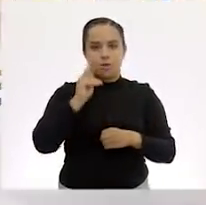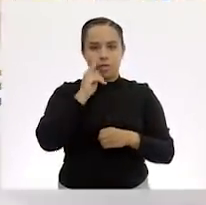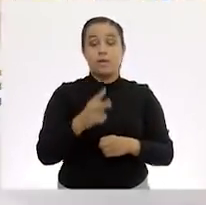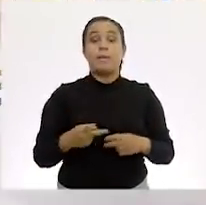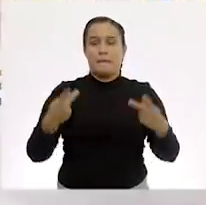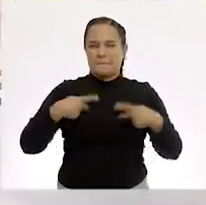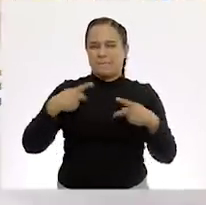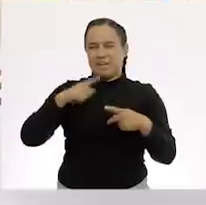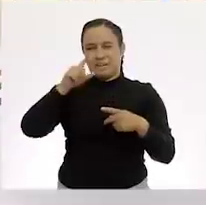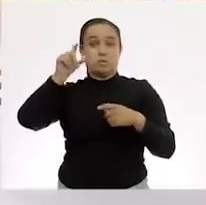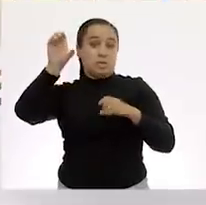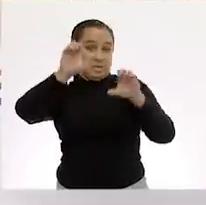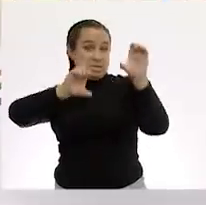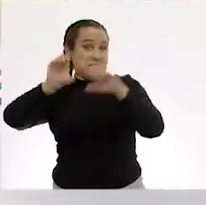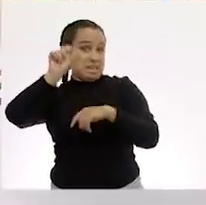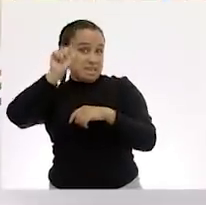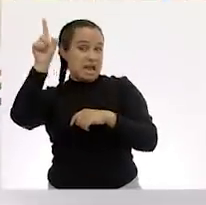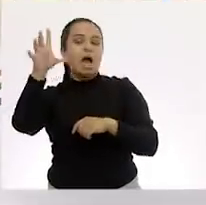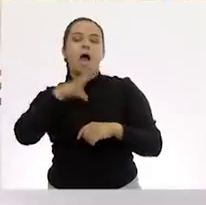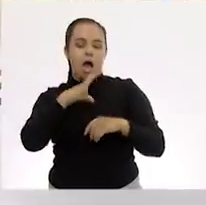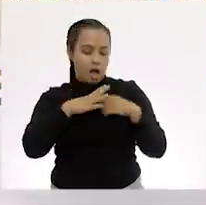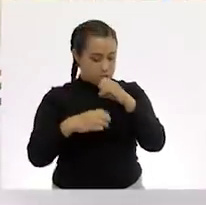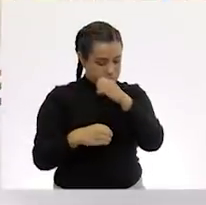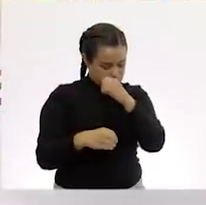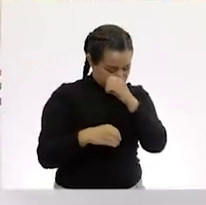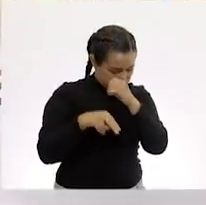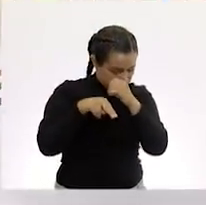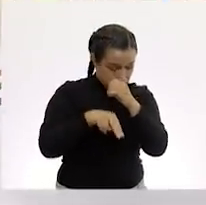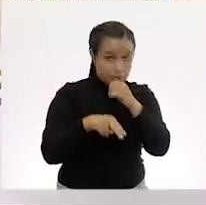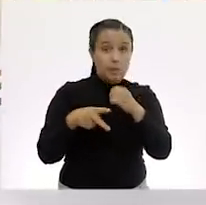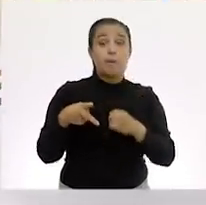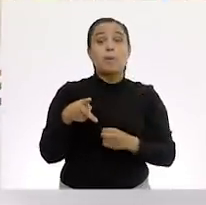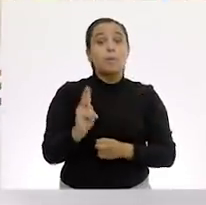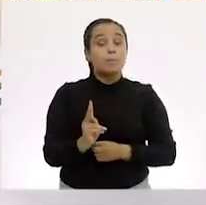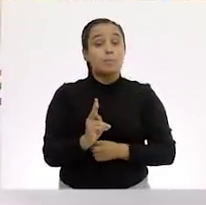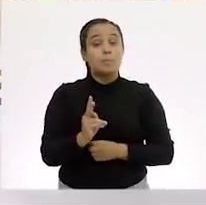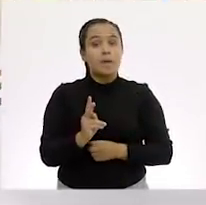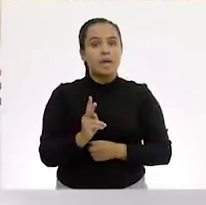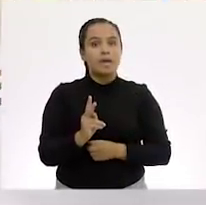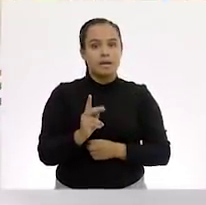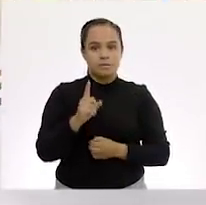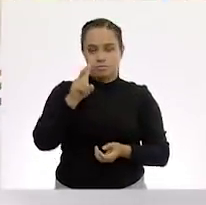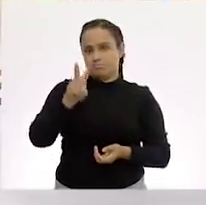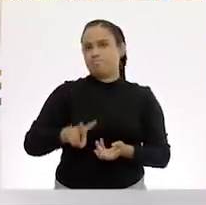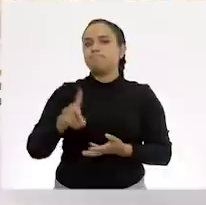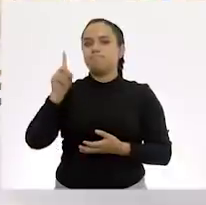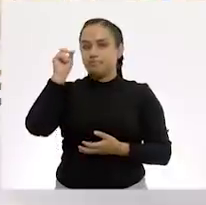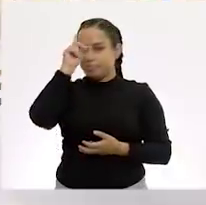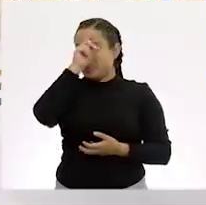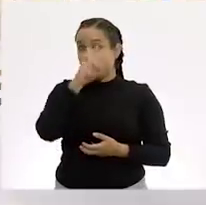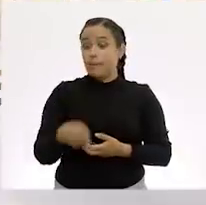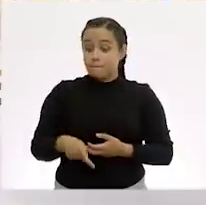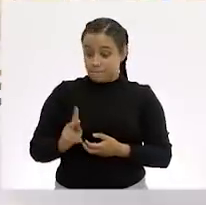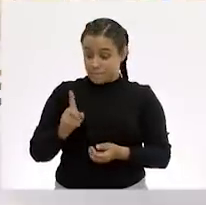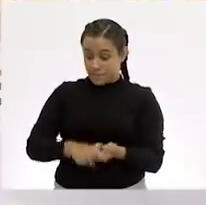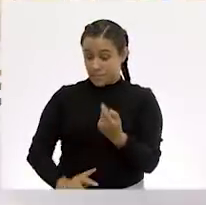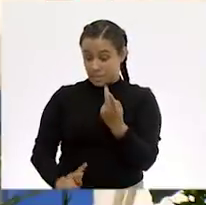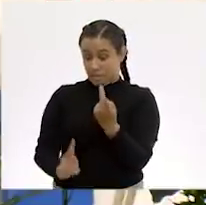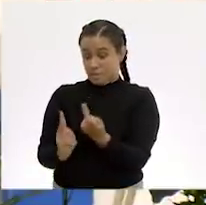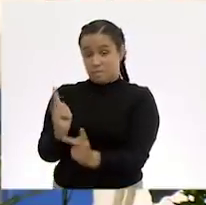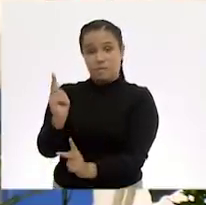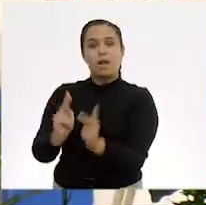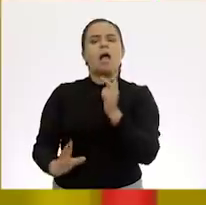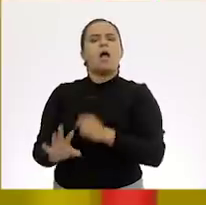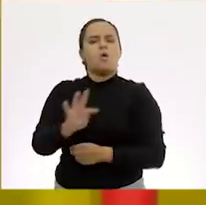usan microscopios para poder ver. Y bueno, aún así es un proceso bastante complicado, pero que las plantas son